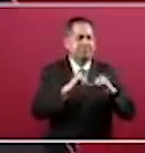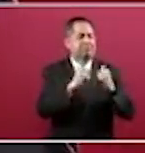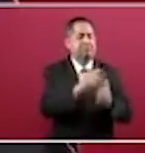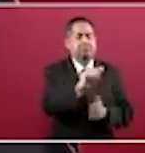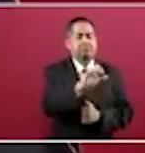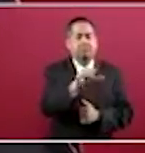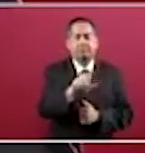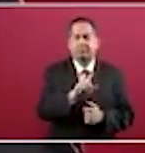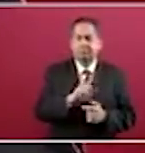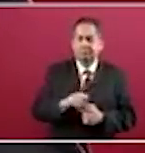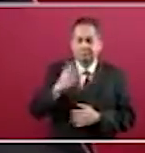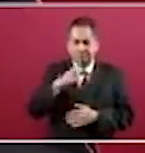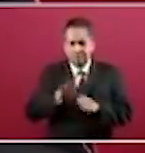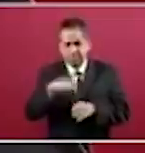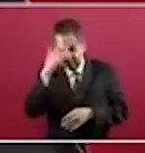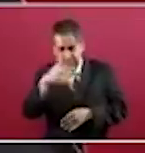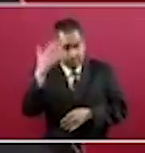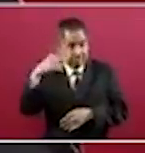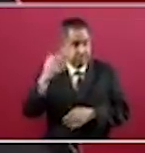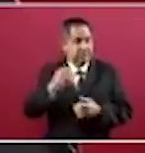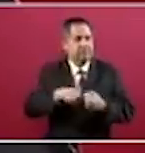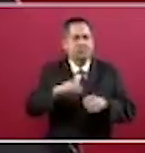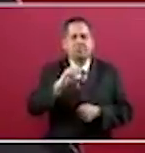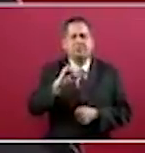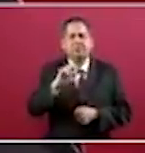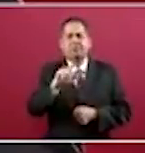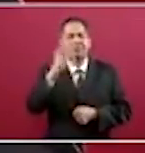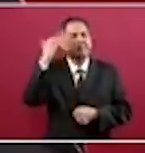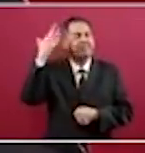civil. ¿Saben cómo se llamaba la sociedad civil antes?